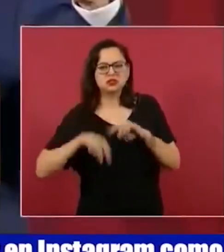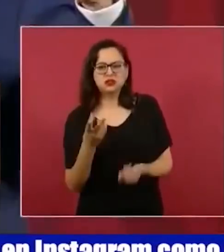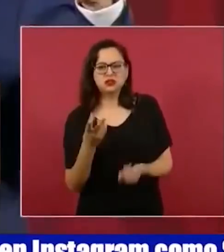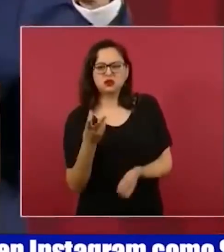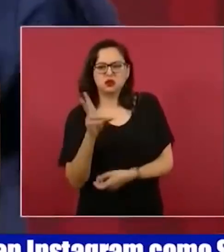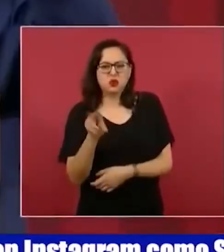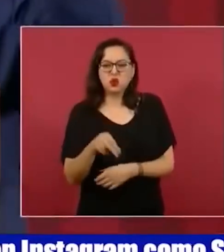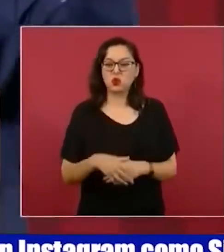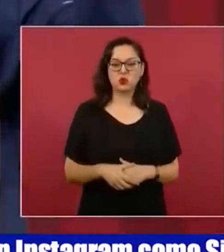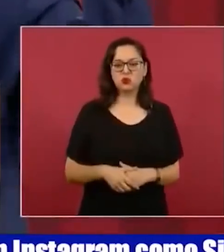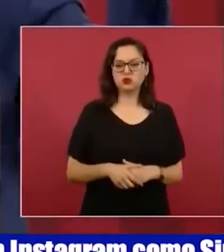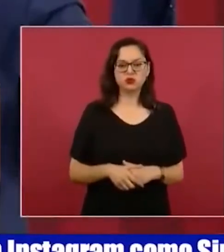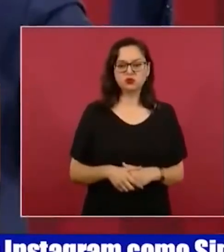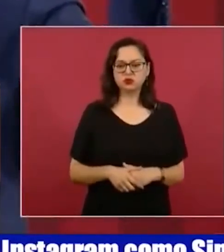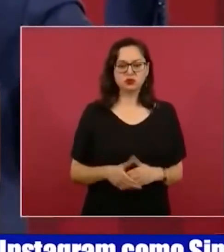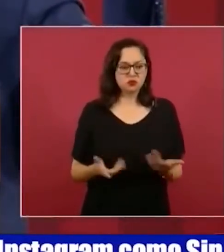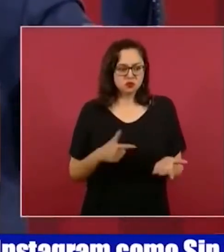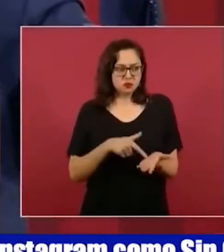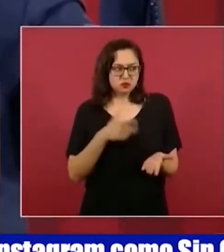el INE,